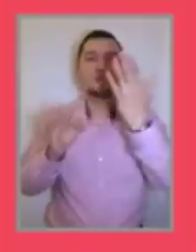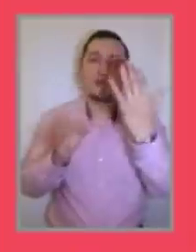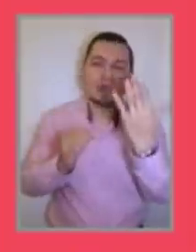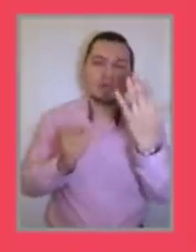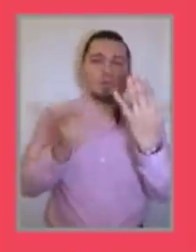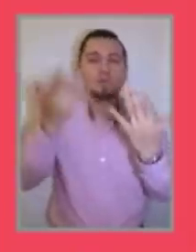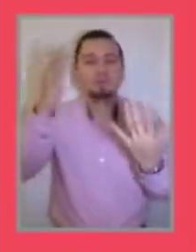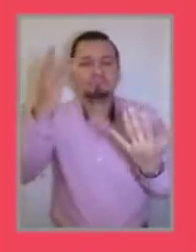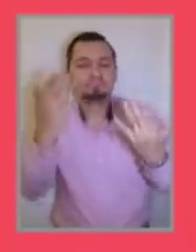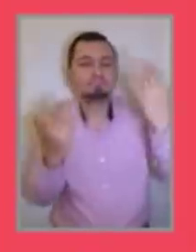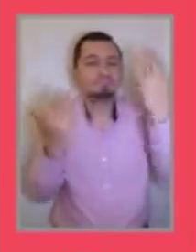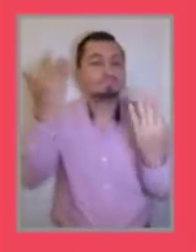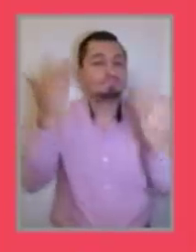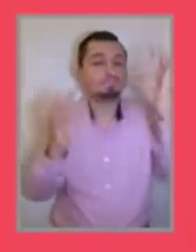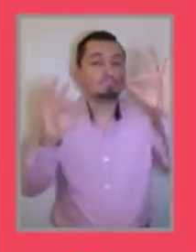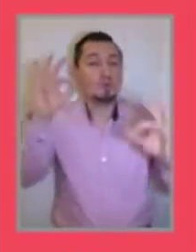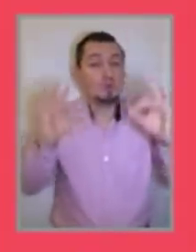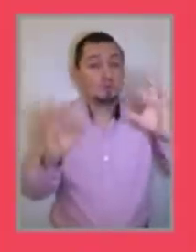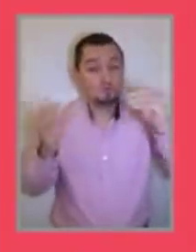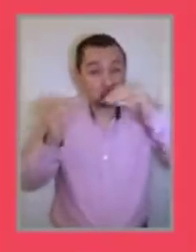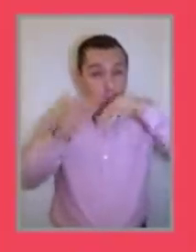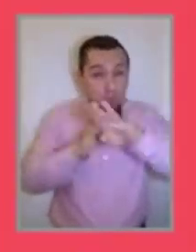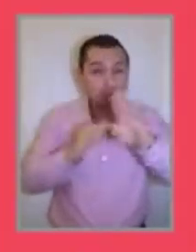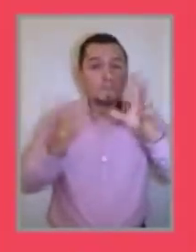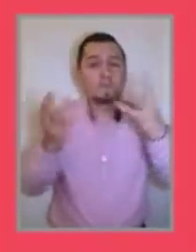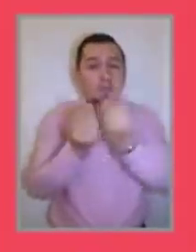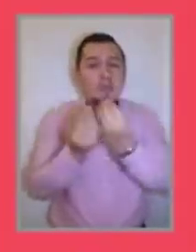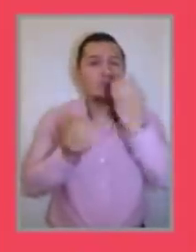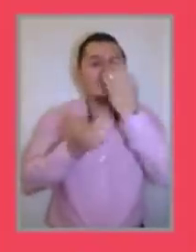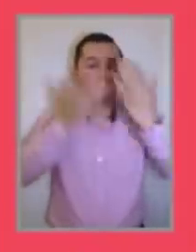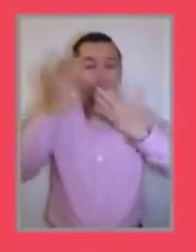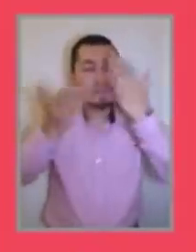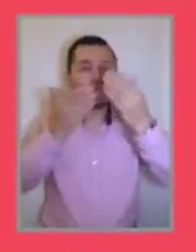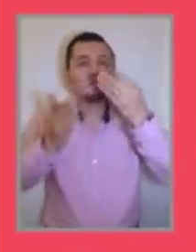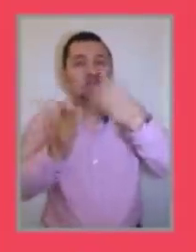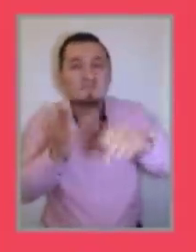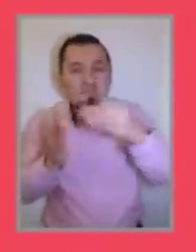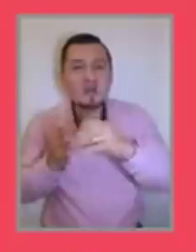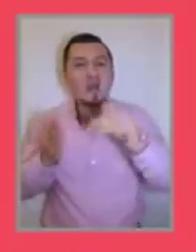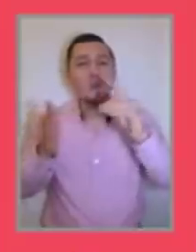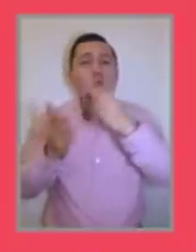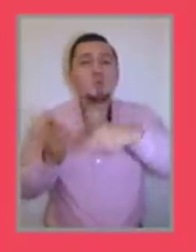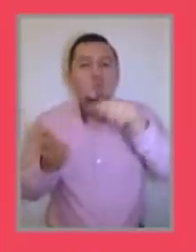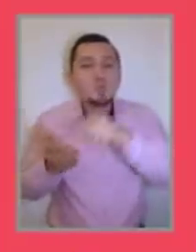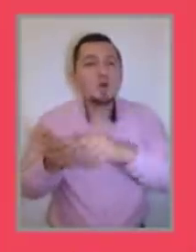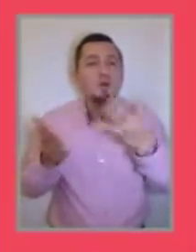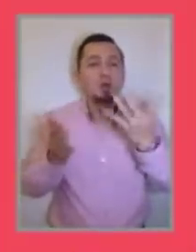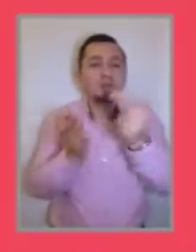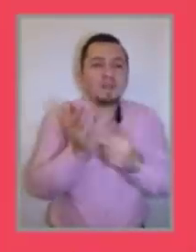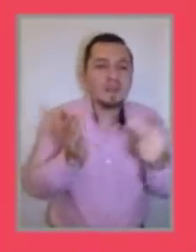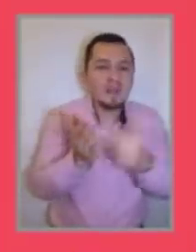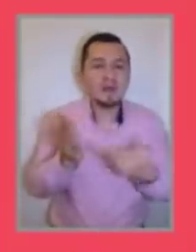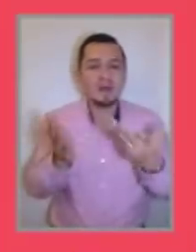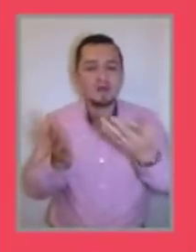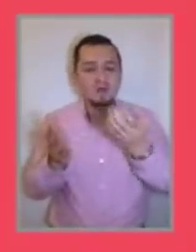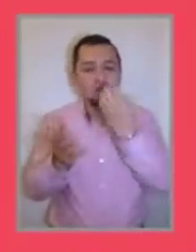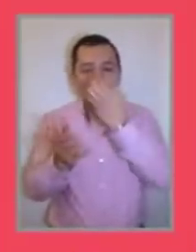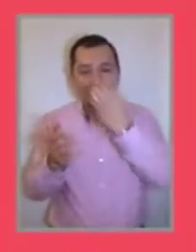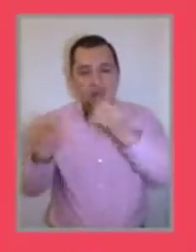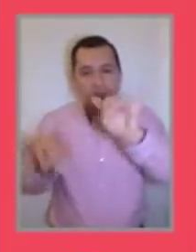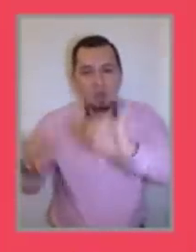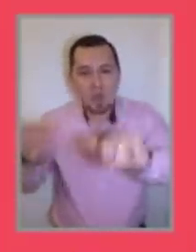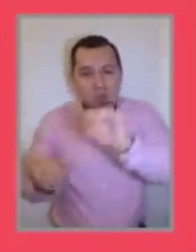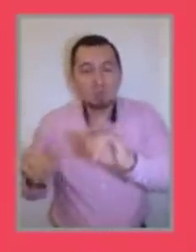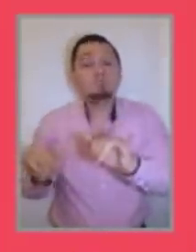los alumnos a la vez, es el trabajar en las materias que requieren instalaciones como talleres y laboratorios, la atención